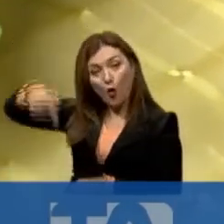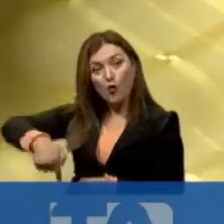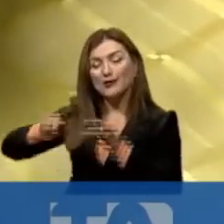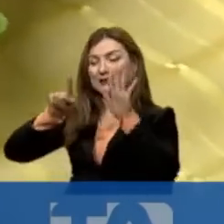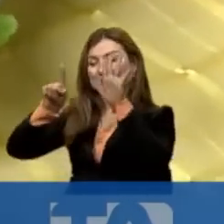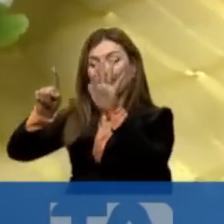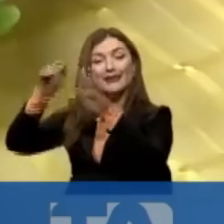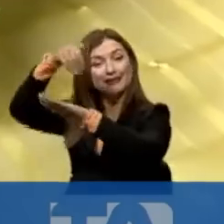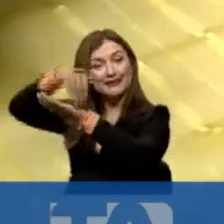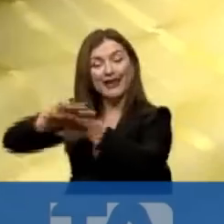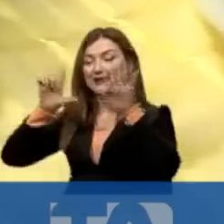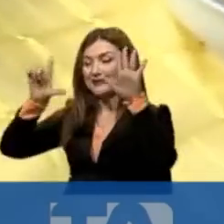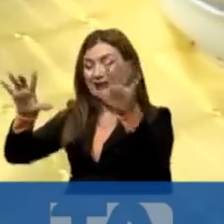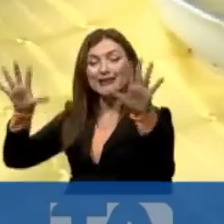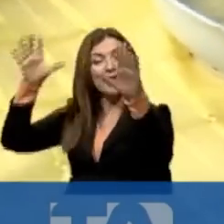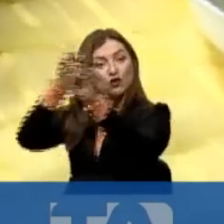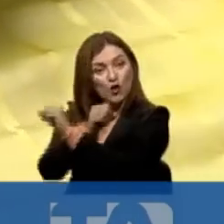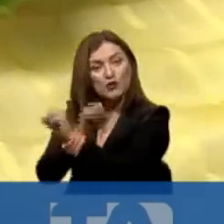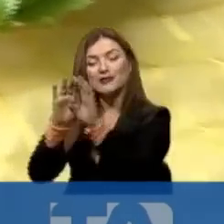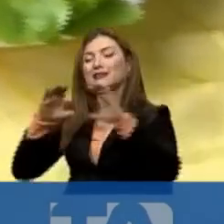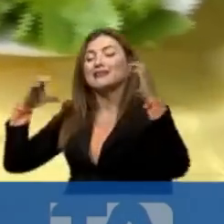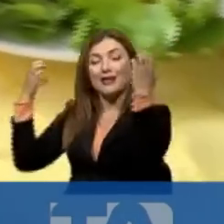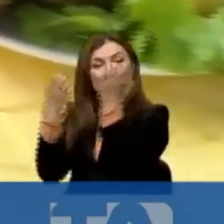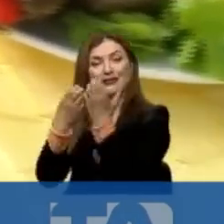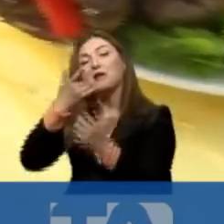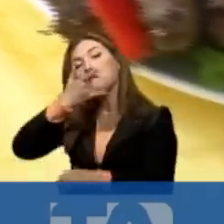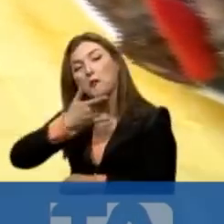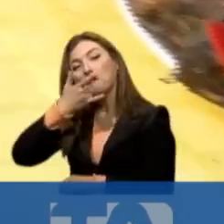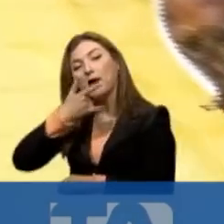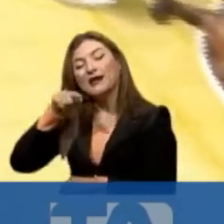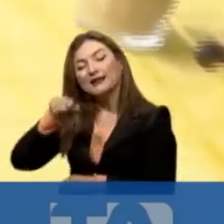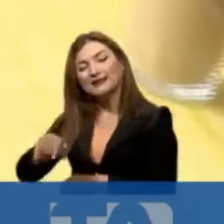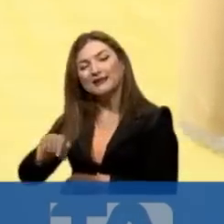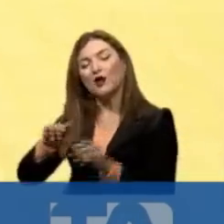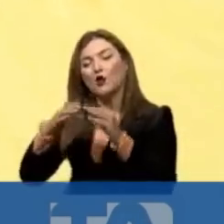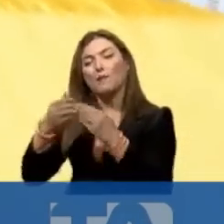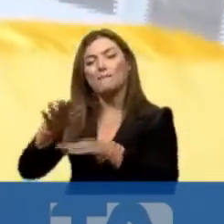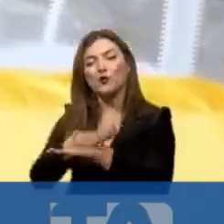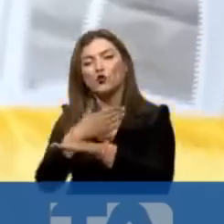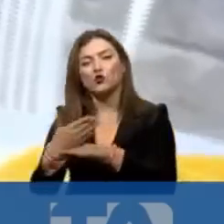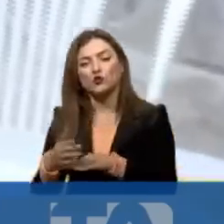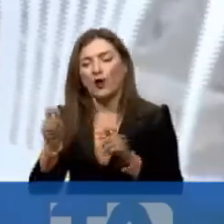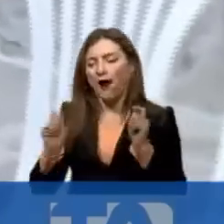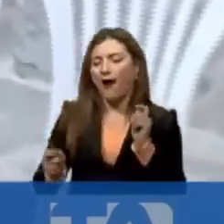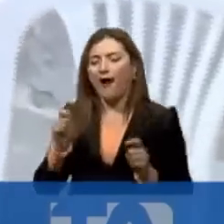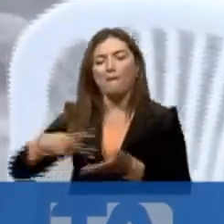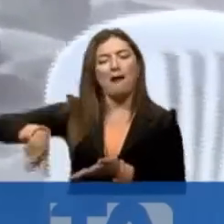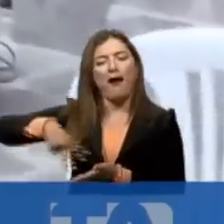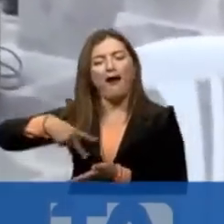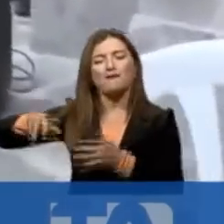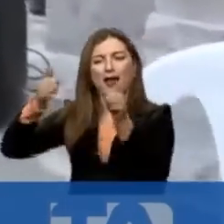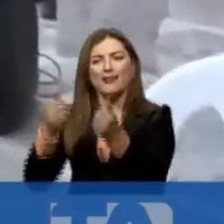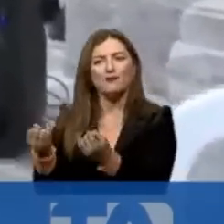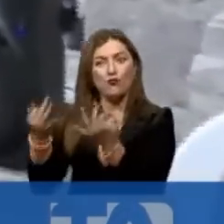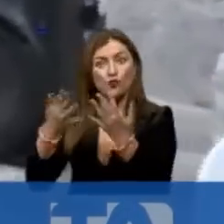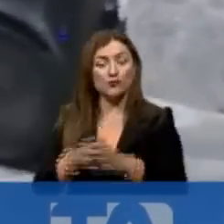6 de la tarde, 7 de la noche, en el estadio de Pomasqui, la Sonora Dinamita y grandes artistas. Se empieza con el pregón y se